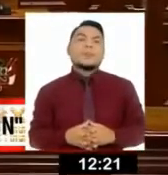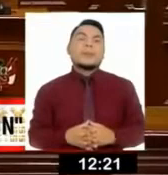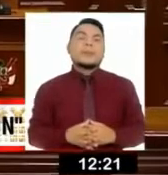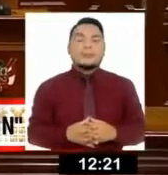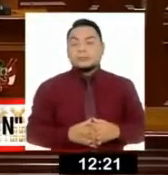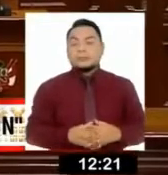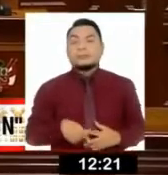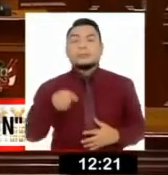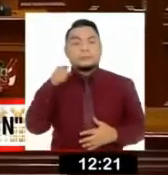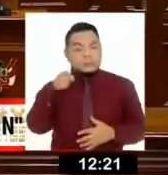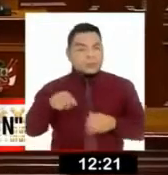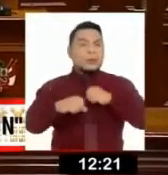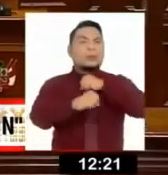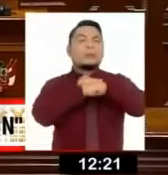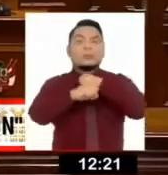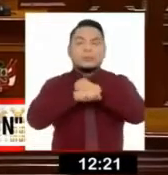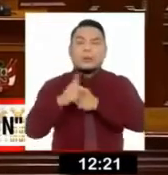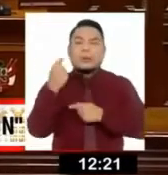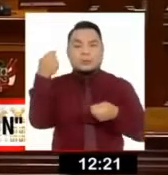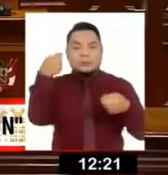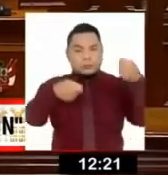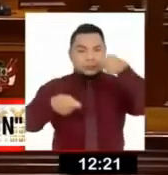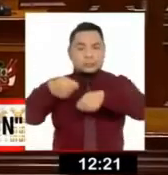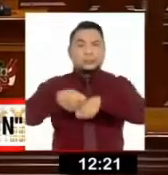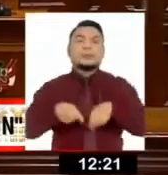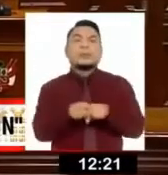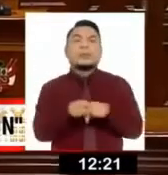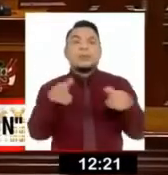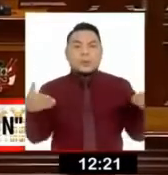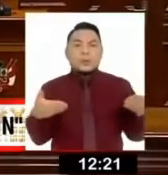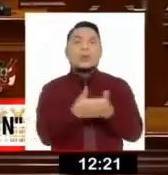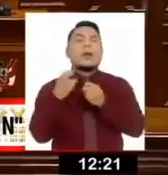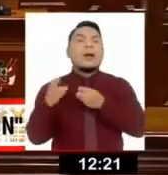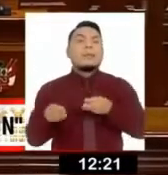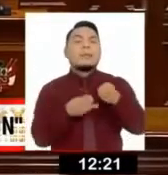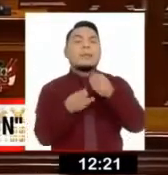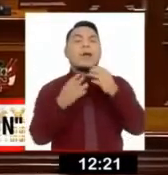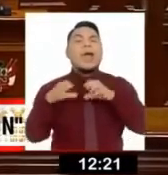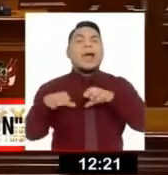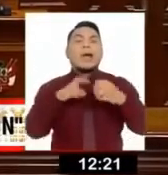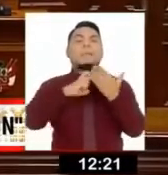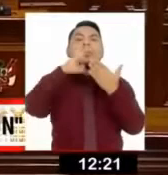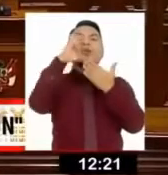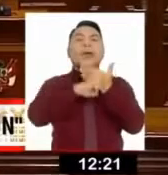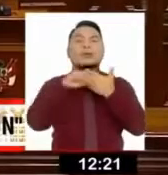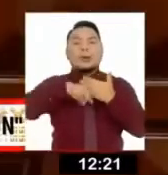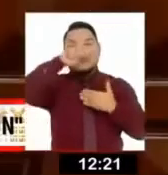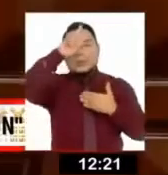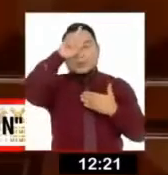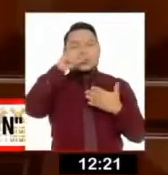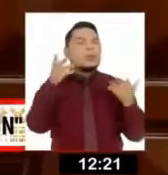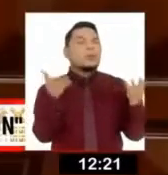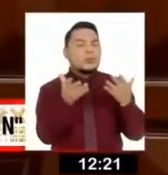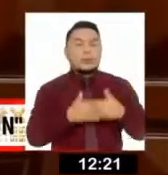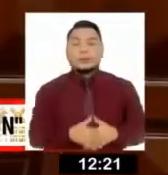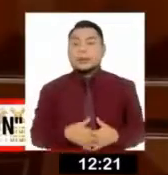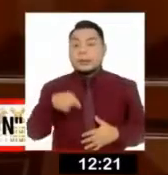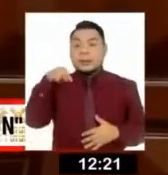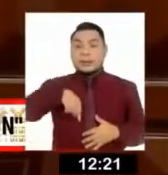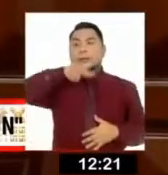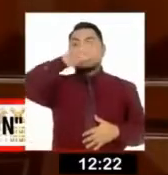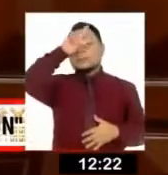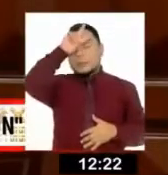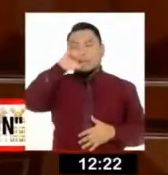La promoción de la inversión y una nueva forma de hacer proyectos en el Perú. El